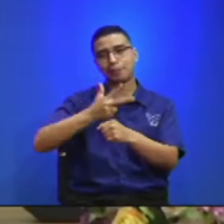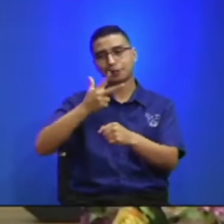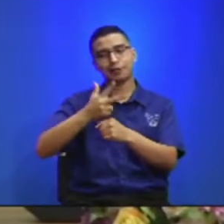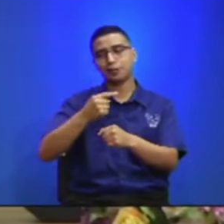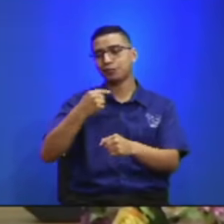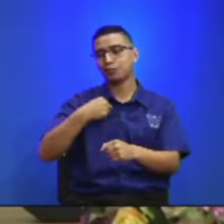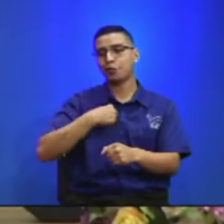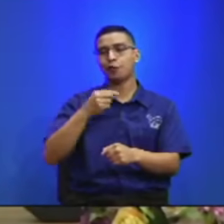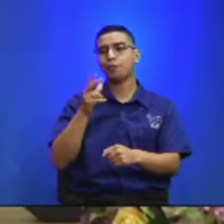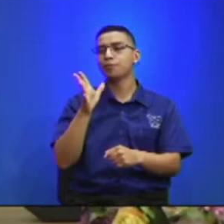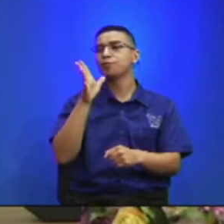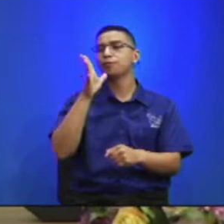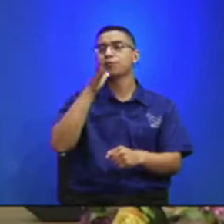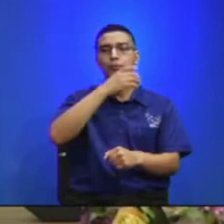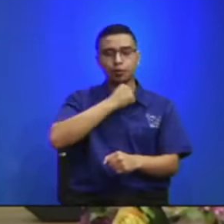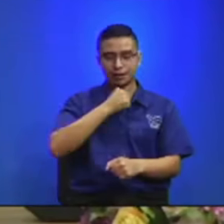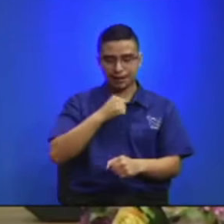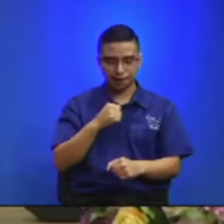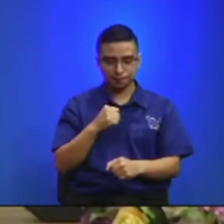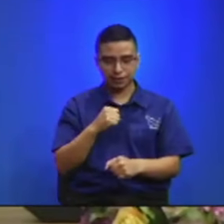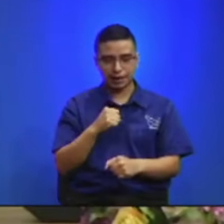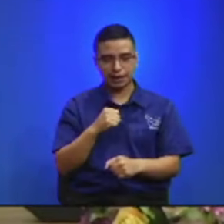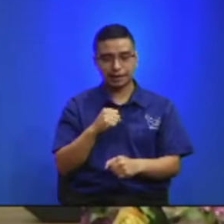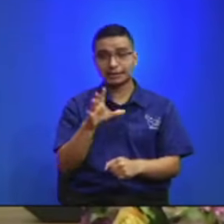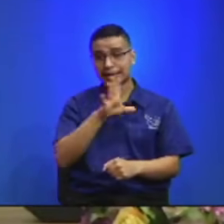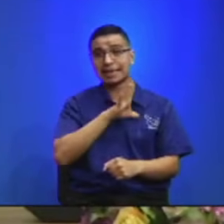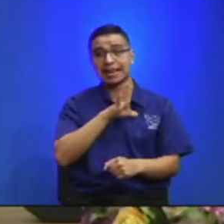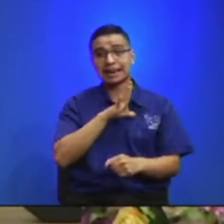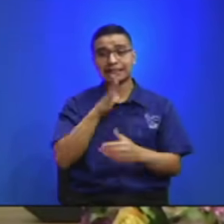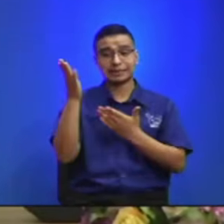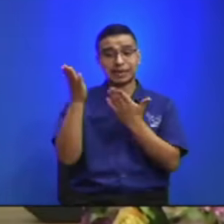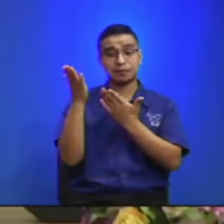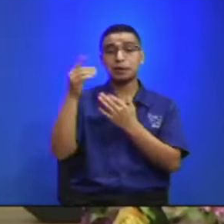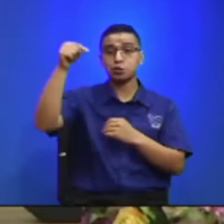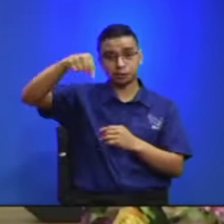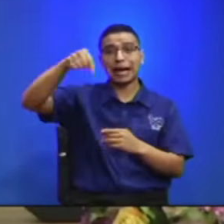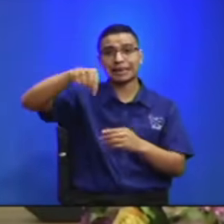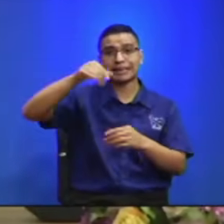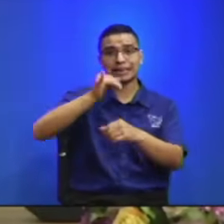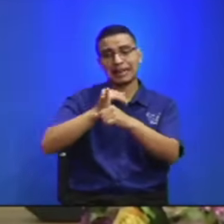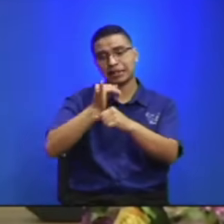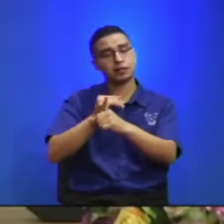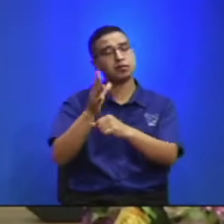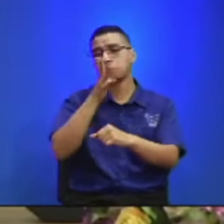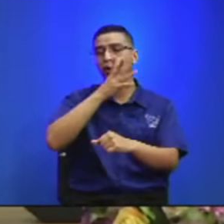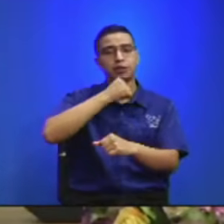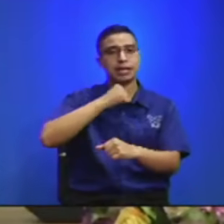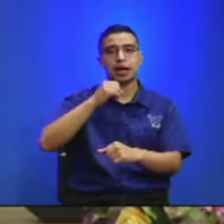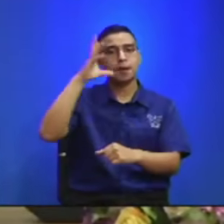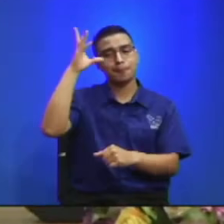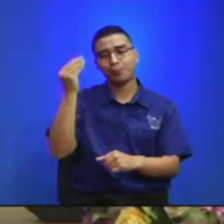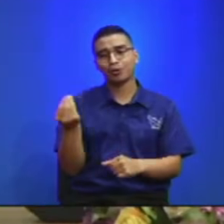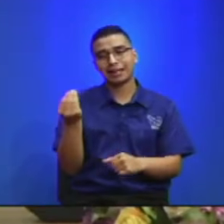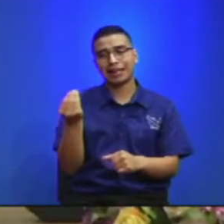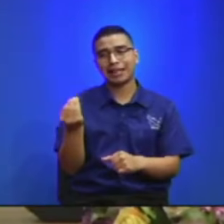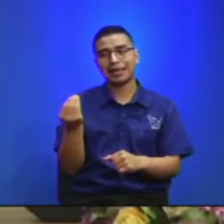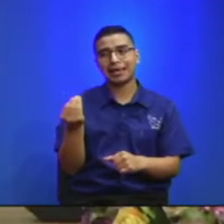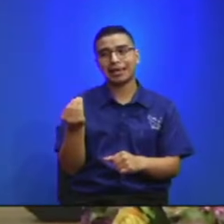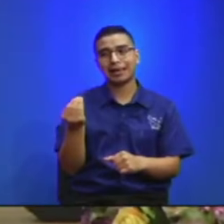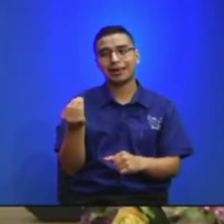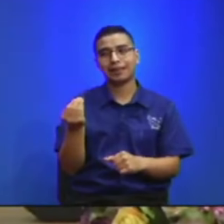cara al pueblo que dios me había dado a pastorear sabía que me estaban